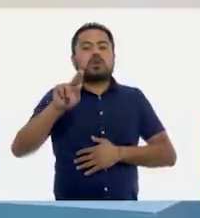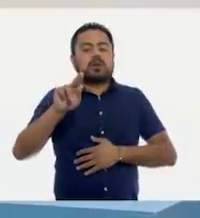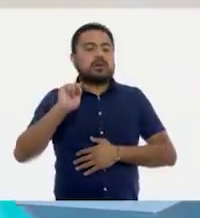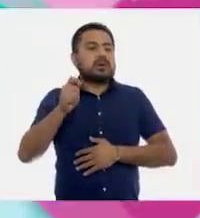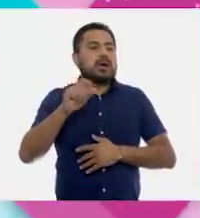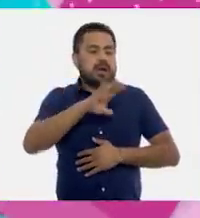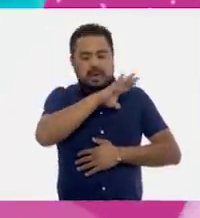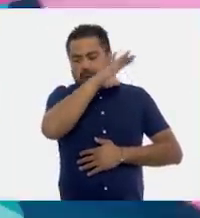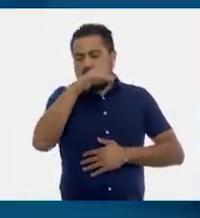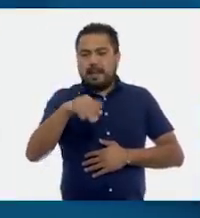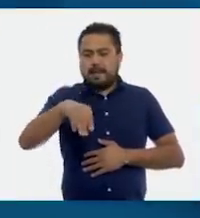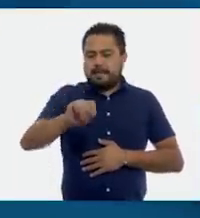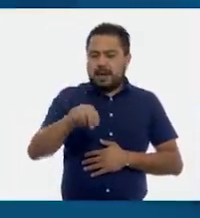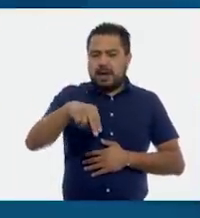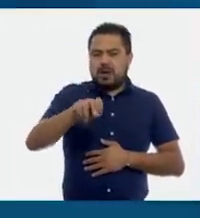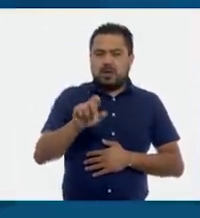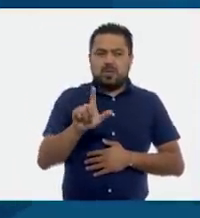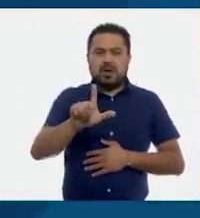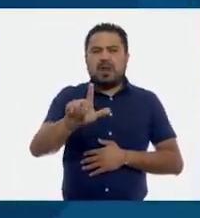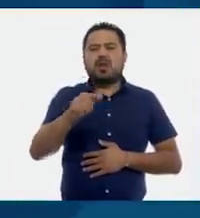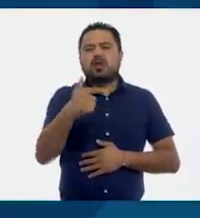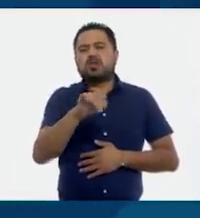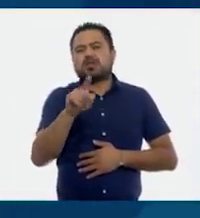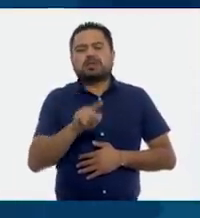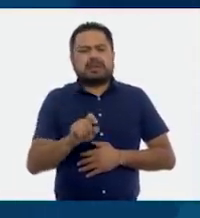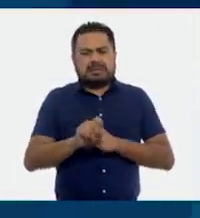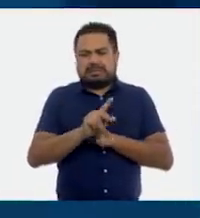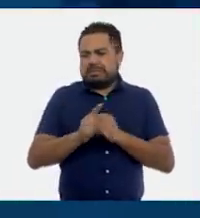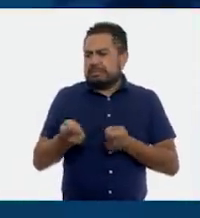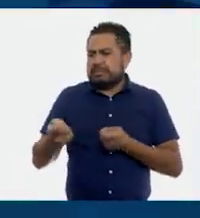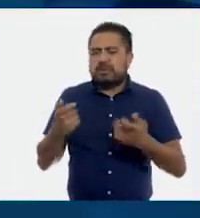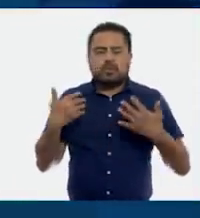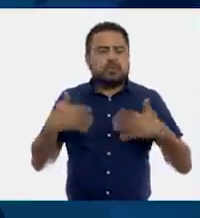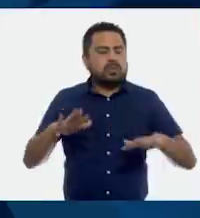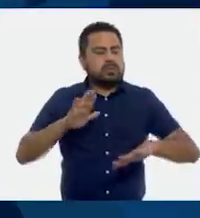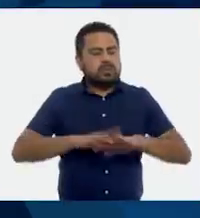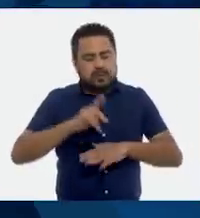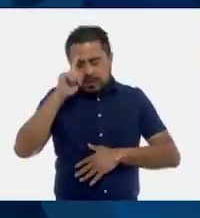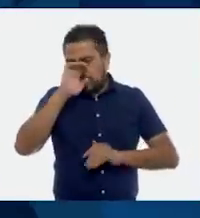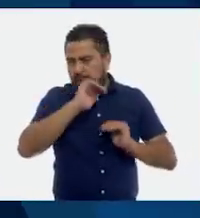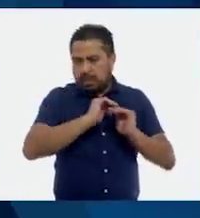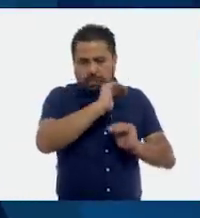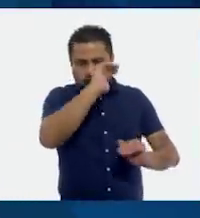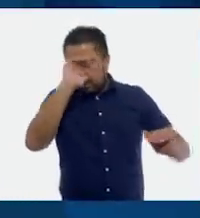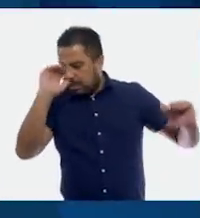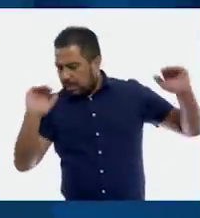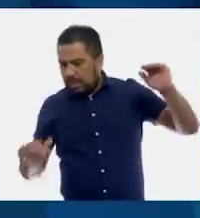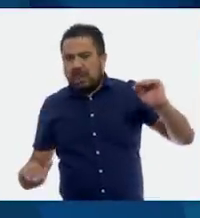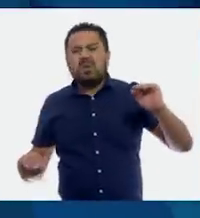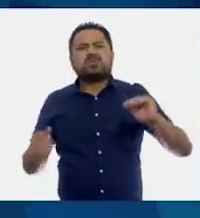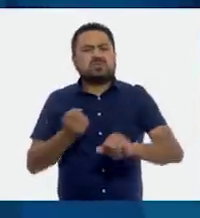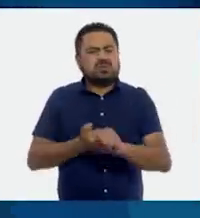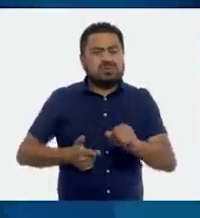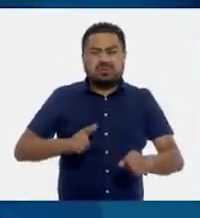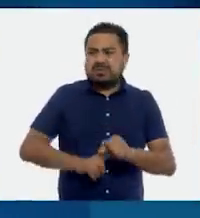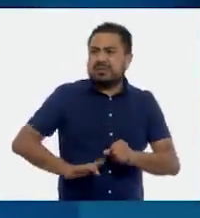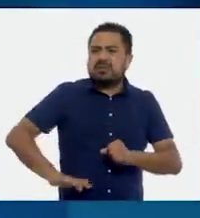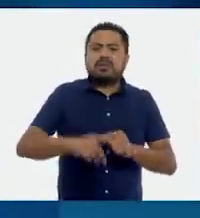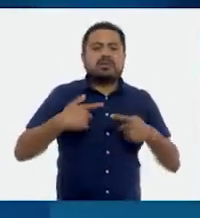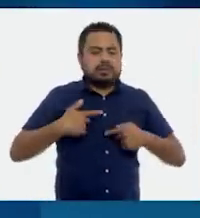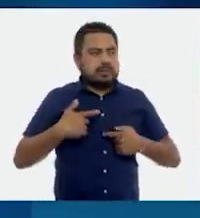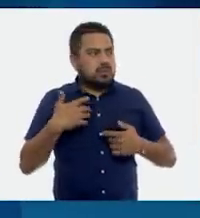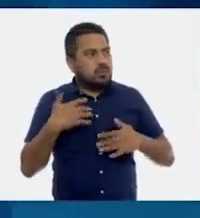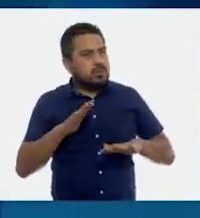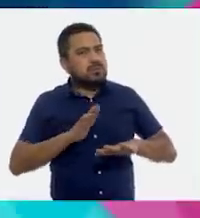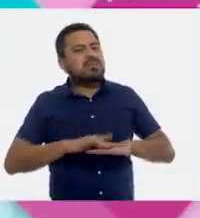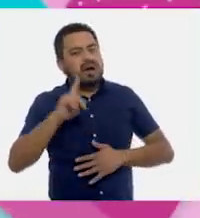al general Manuel González gobernar un país con grandes retos y marcadas desigualdades sociales. Y me imagino que la tuvieron